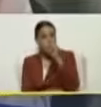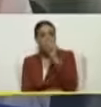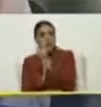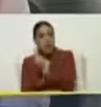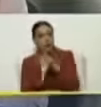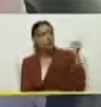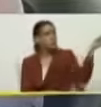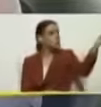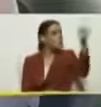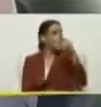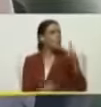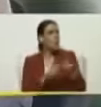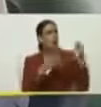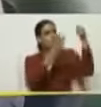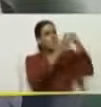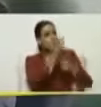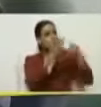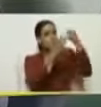Rodríguez.